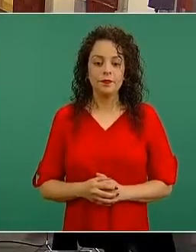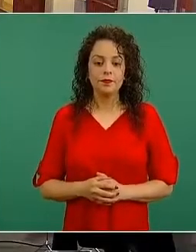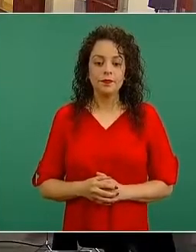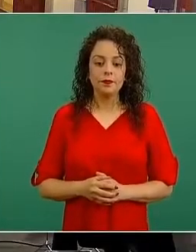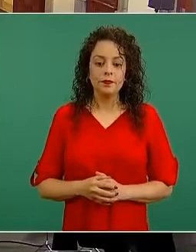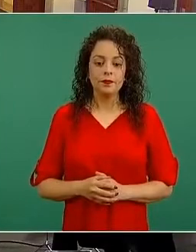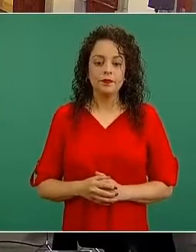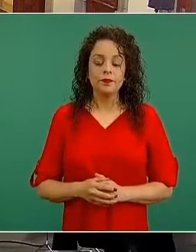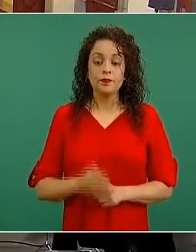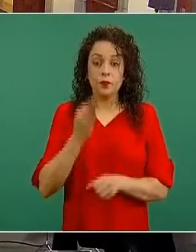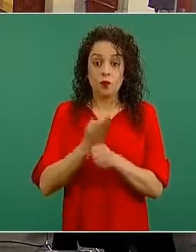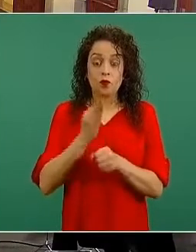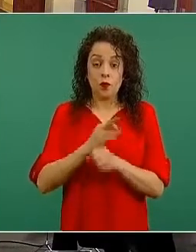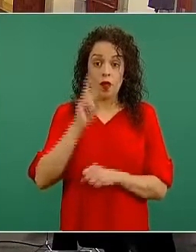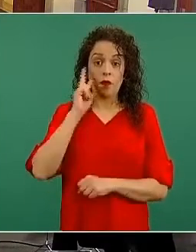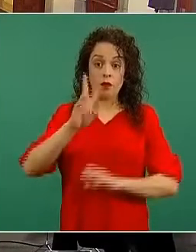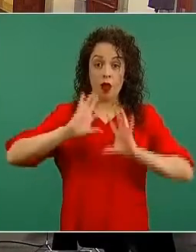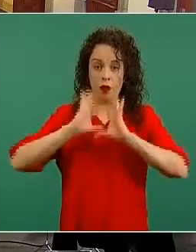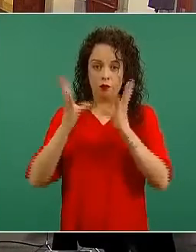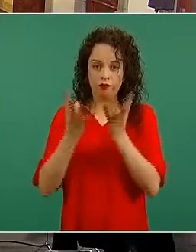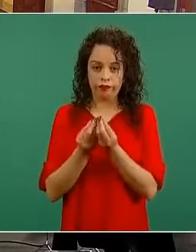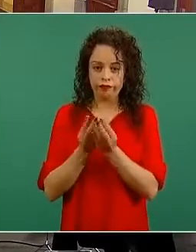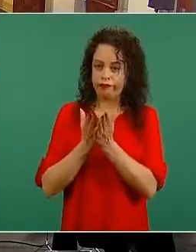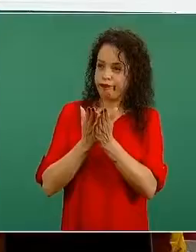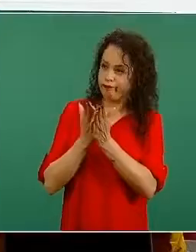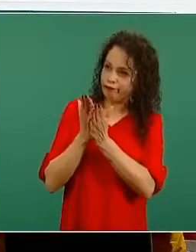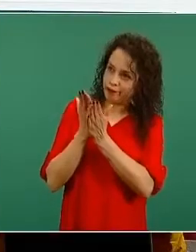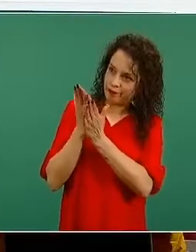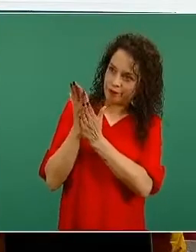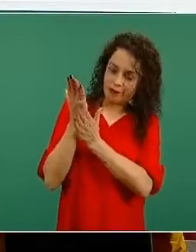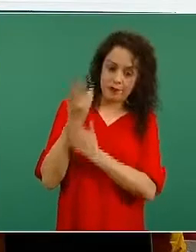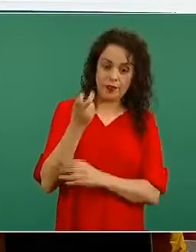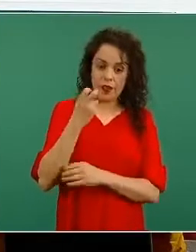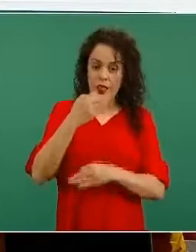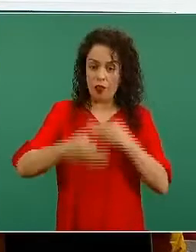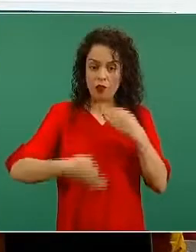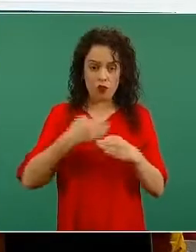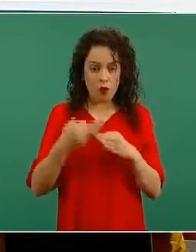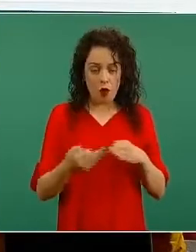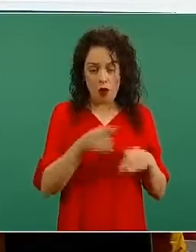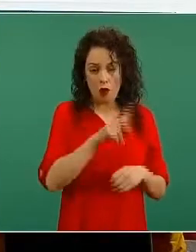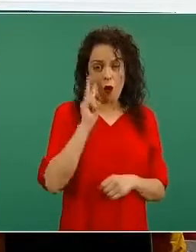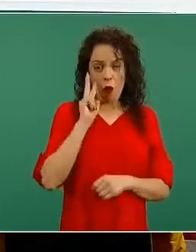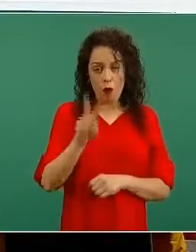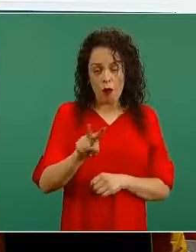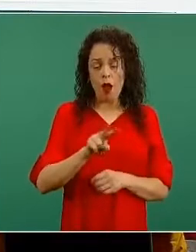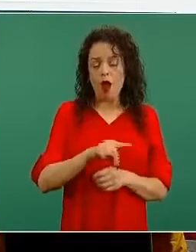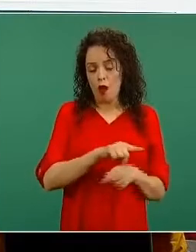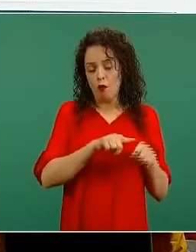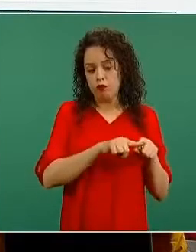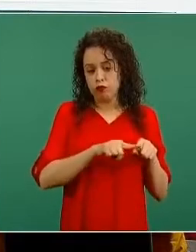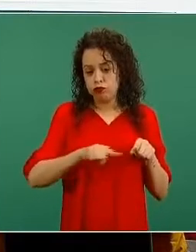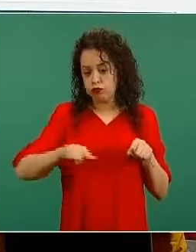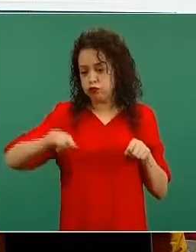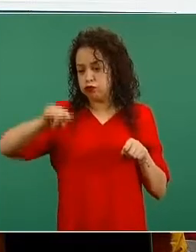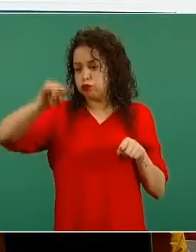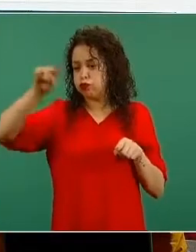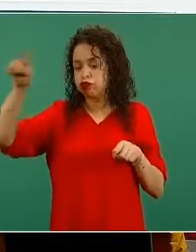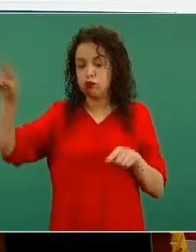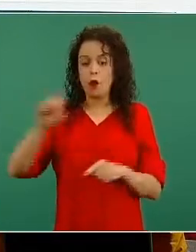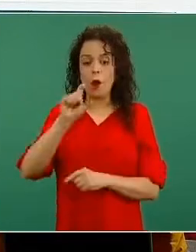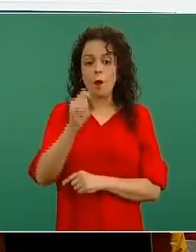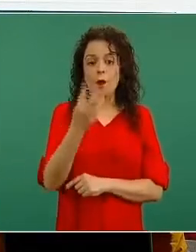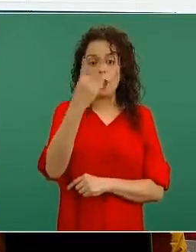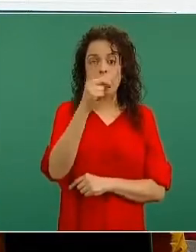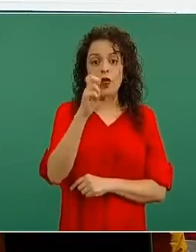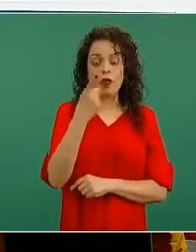Y aquí se ve el progreso acumulado, el punto de inflexión. Todo este es el segmento del 24 de diciembre al 12 de enero,